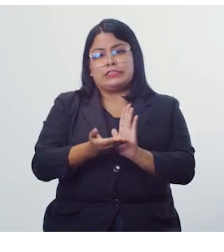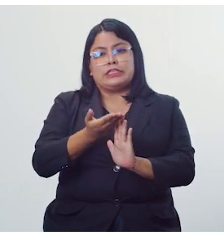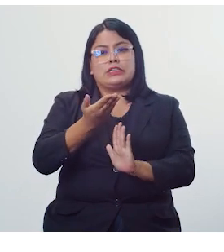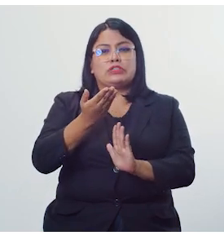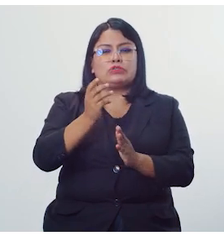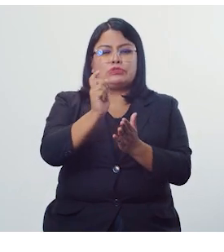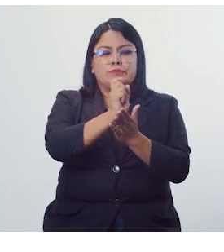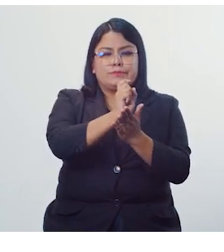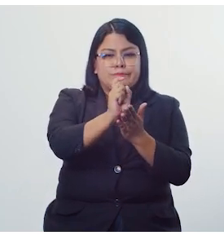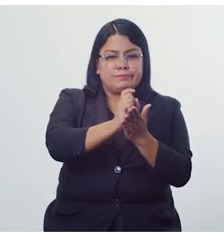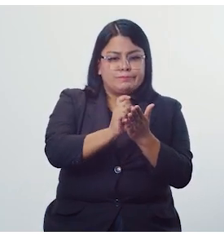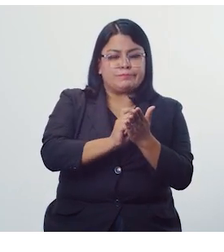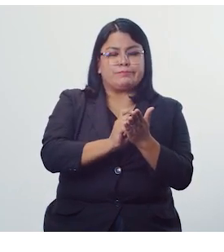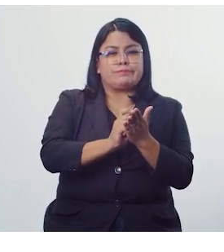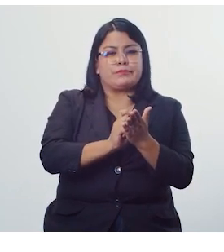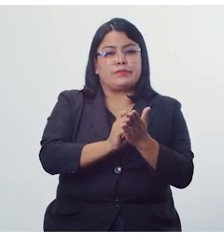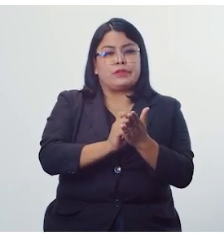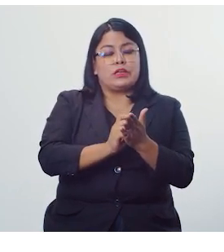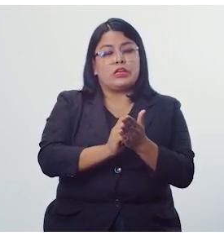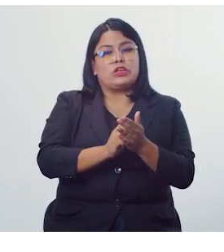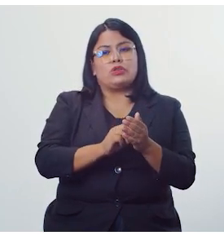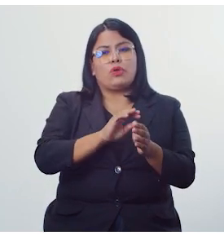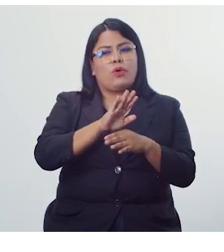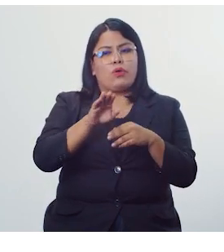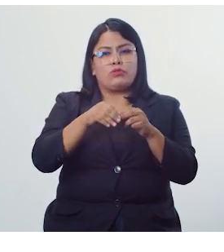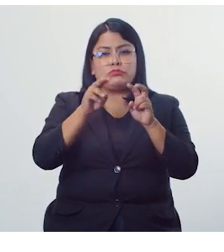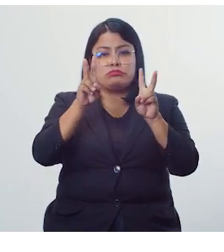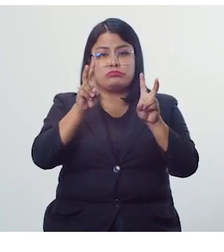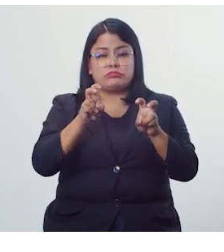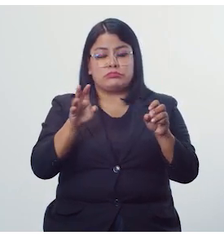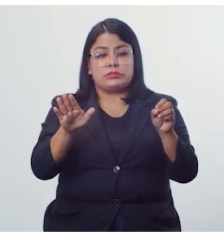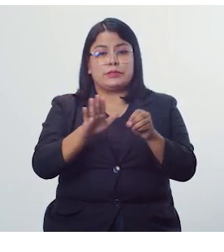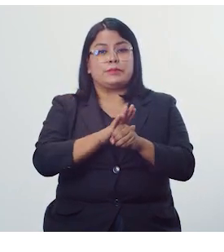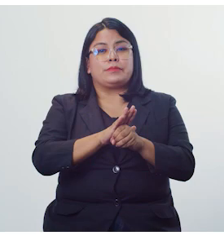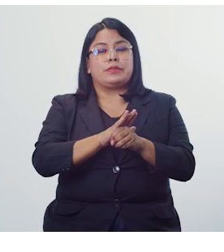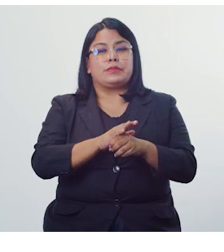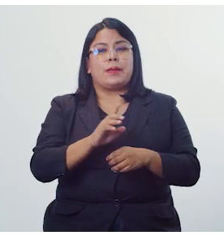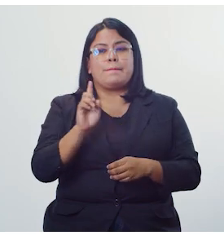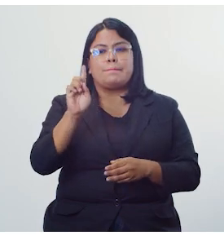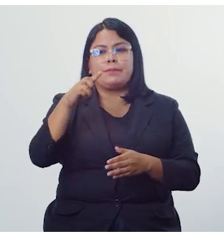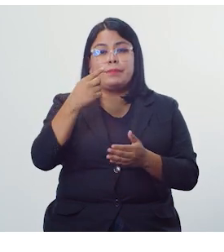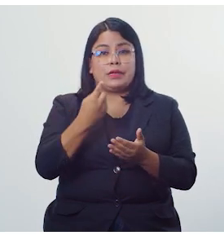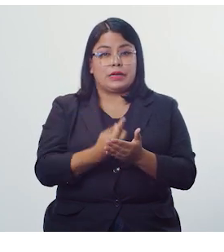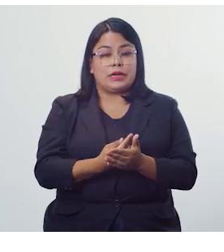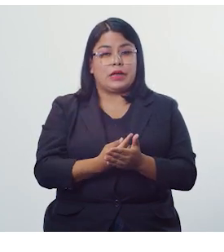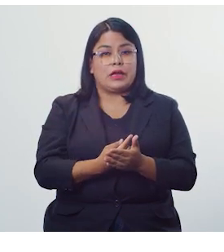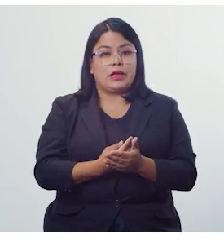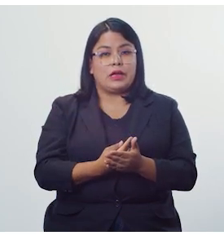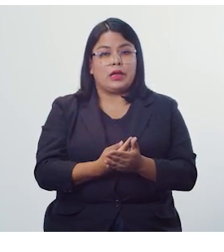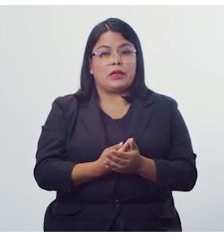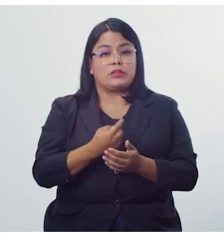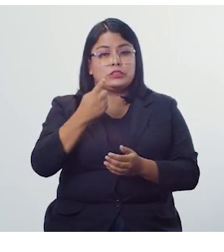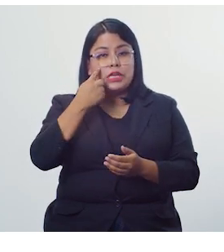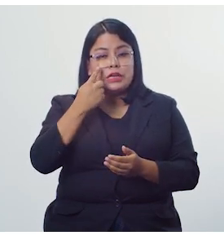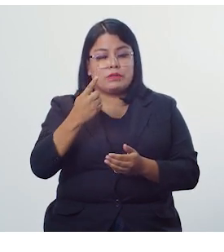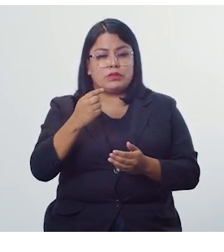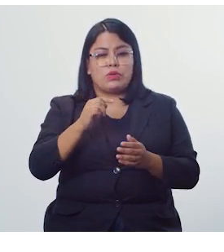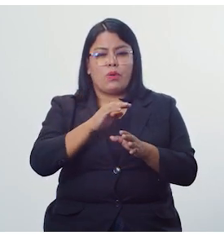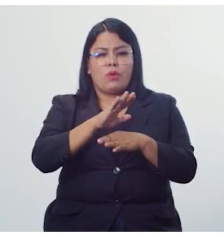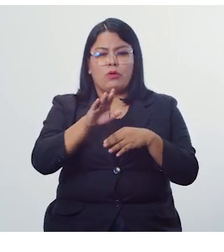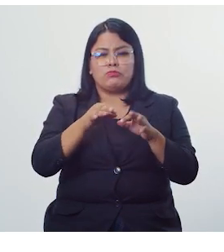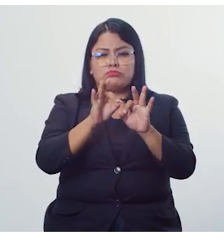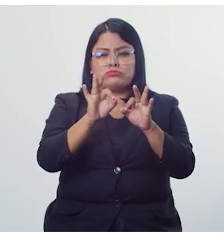de trazos y ejes temáticos globalizadores. En primer grado, se retoman los